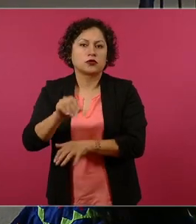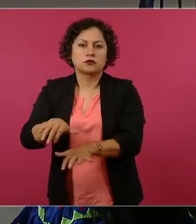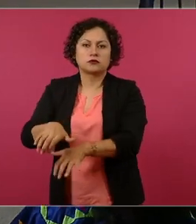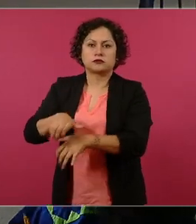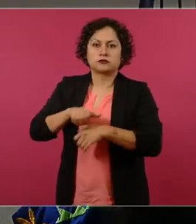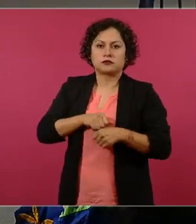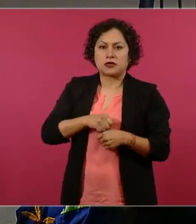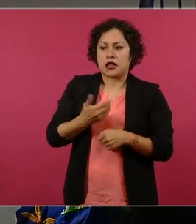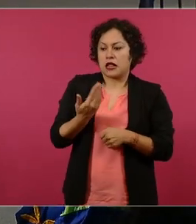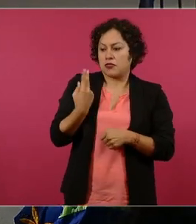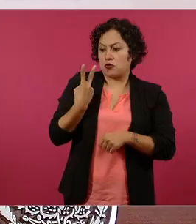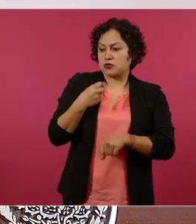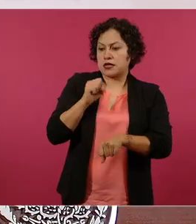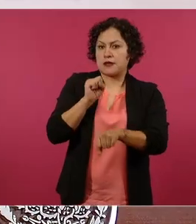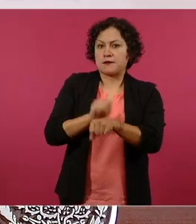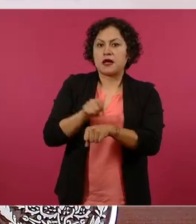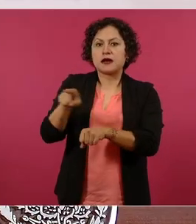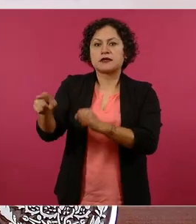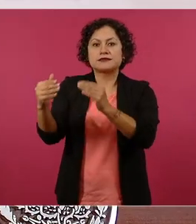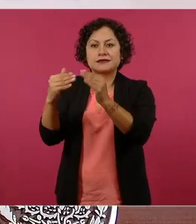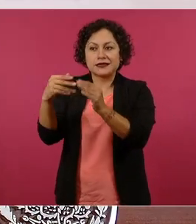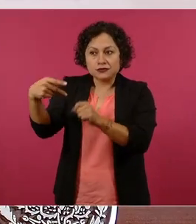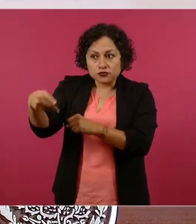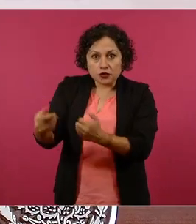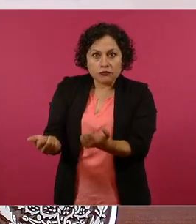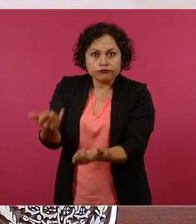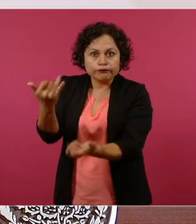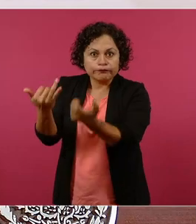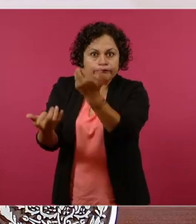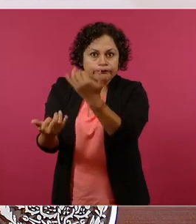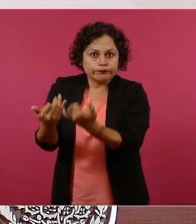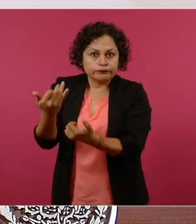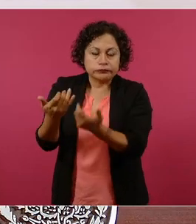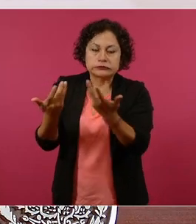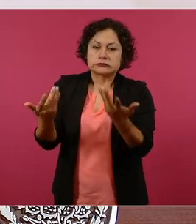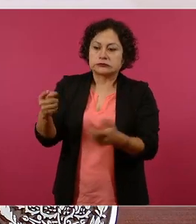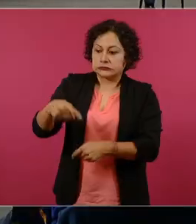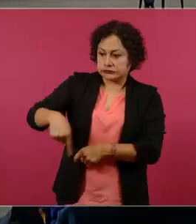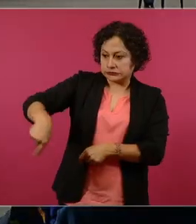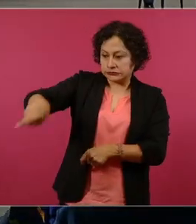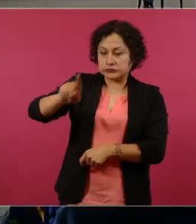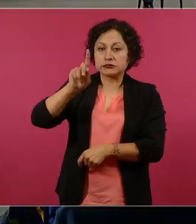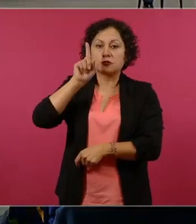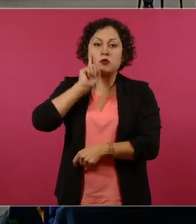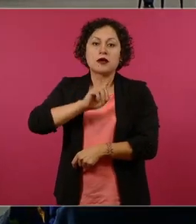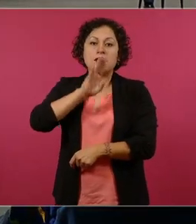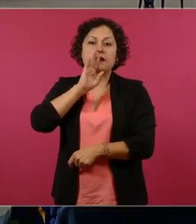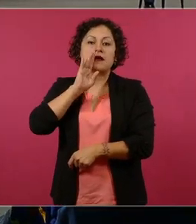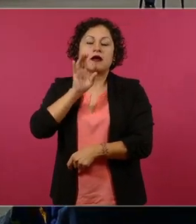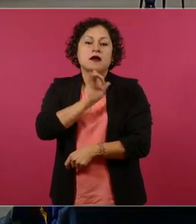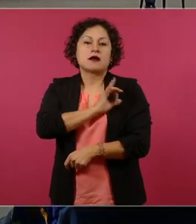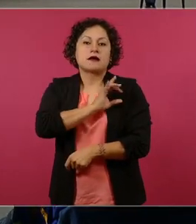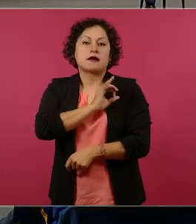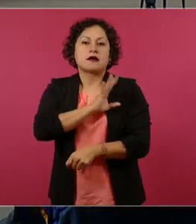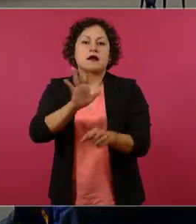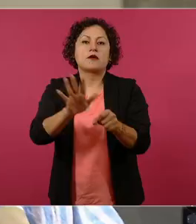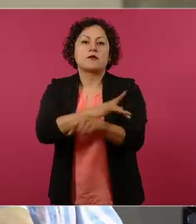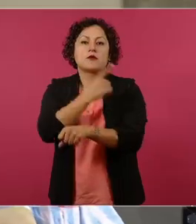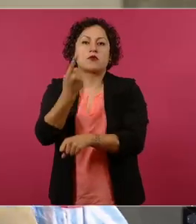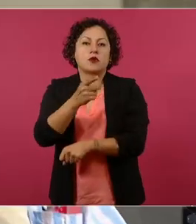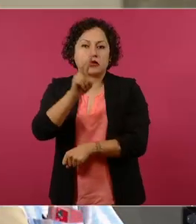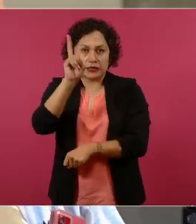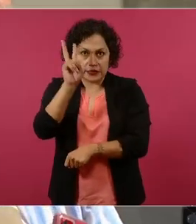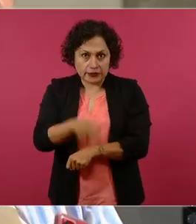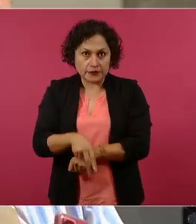familia hace dos semanas ahorita están asustadas porque temen que si no se detiene el presidente mientras no se detenga el